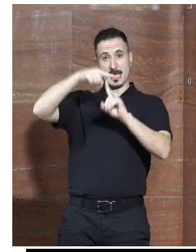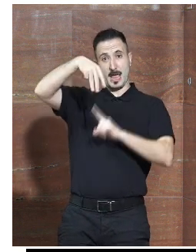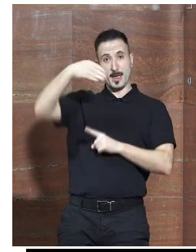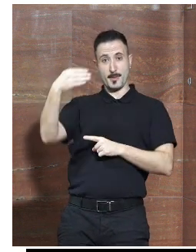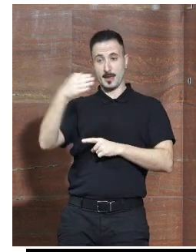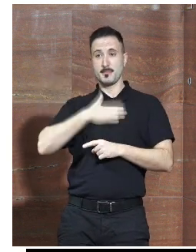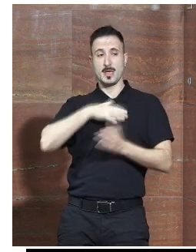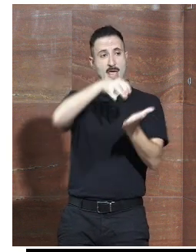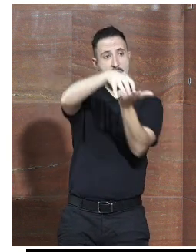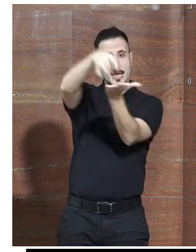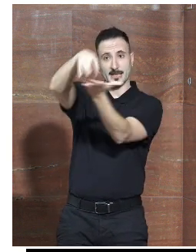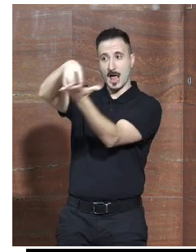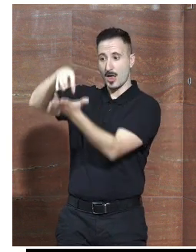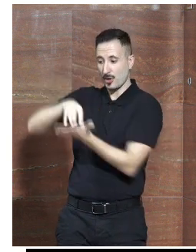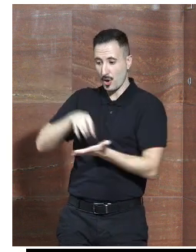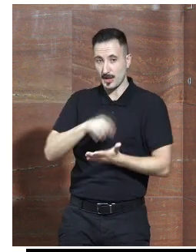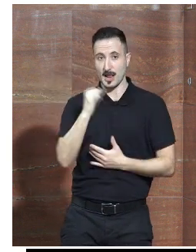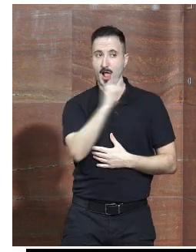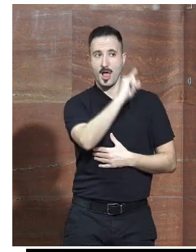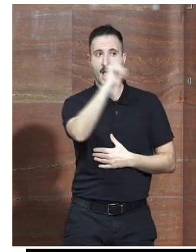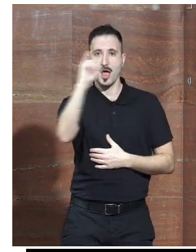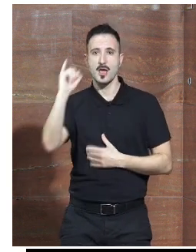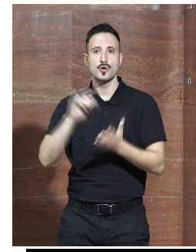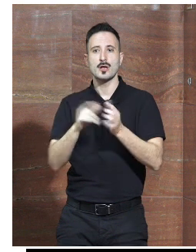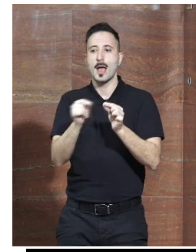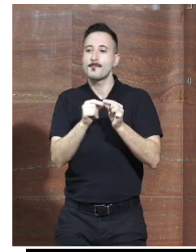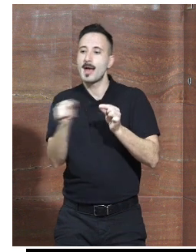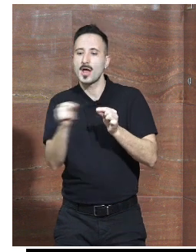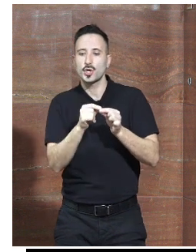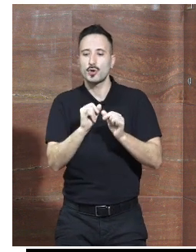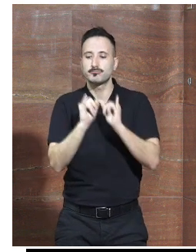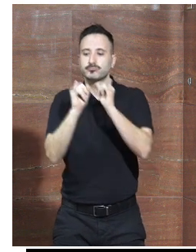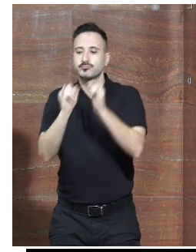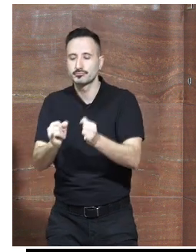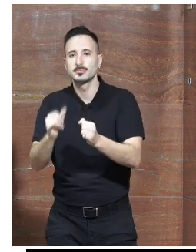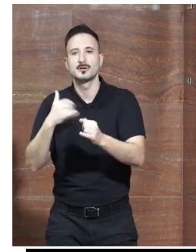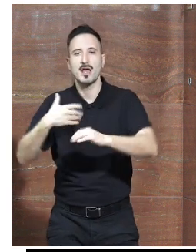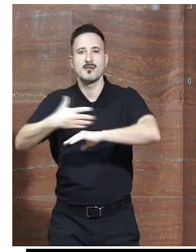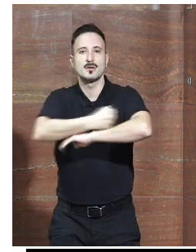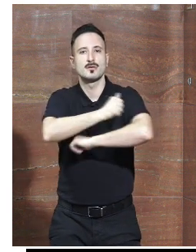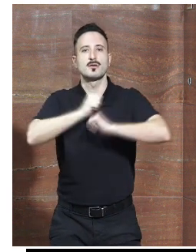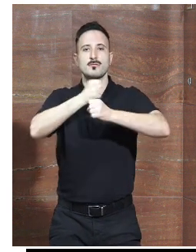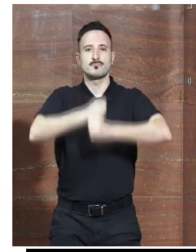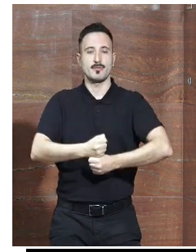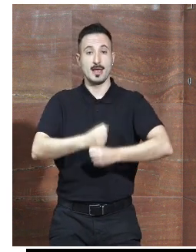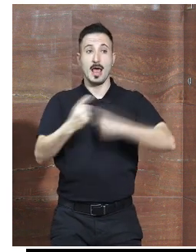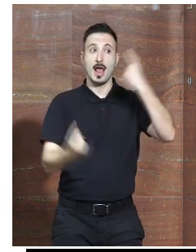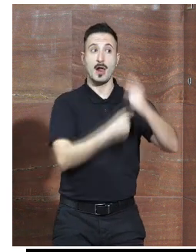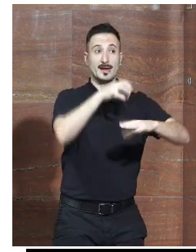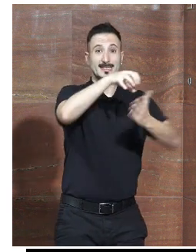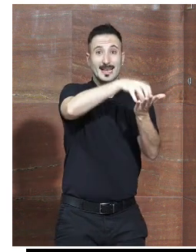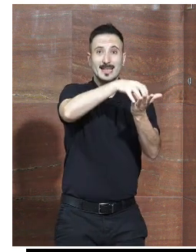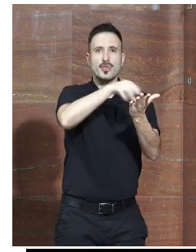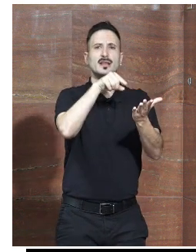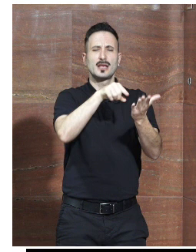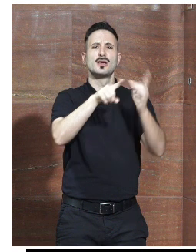estaciones que con pocos metros ya llegas al andén, pero tenemos estaciones que tienen una